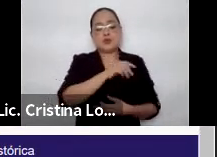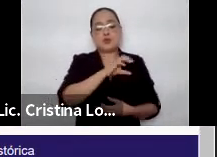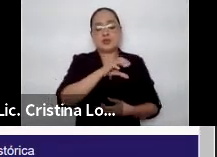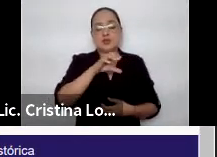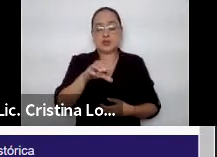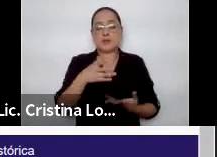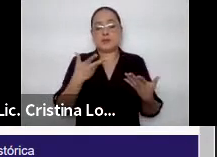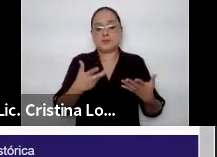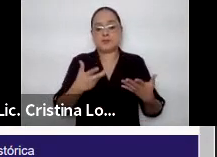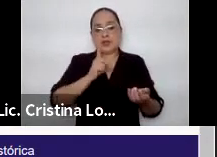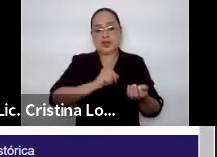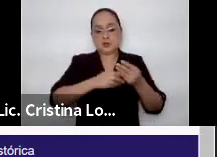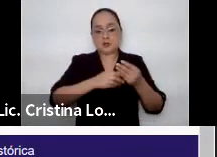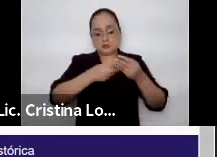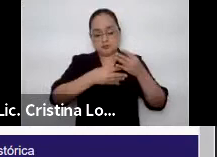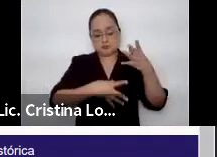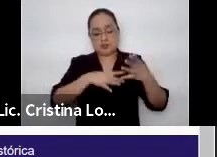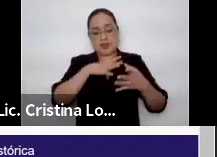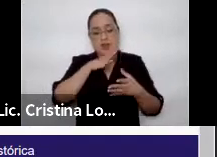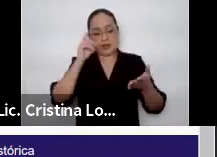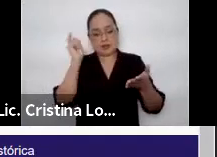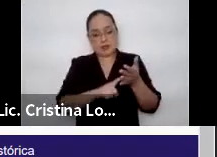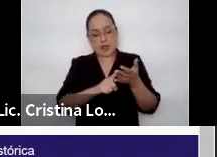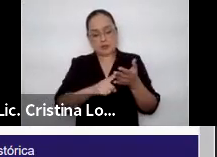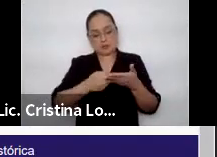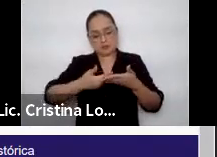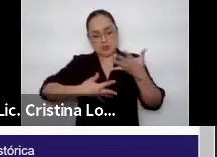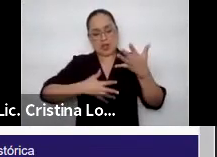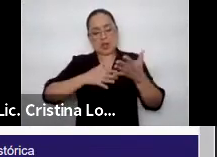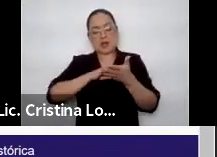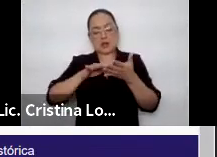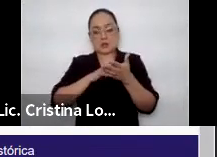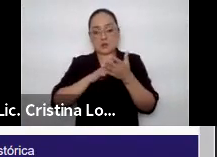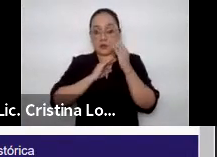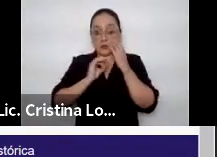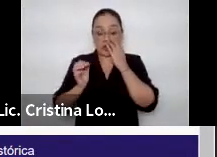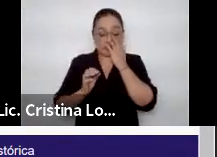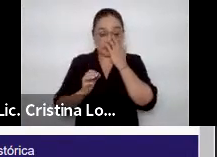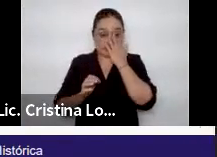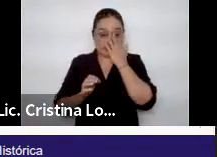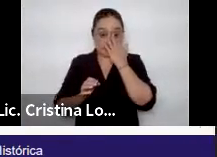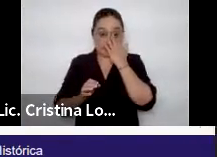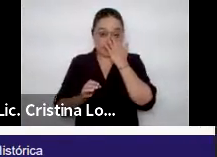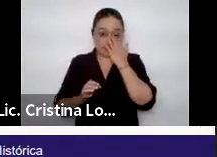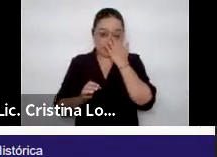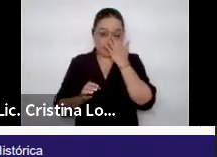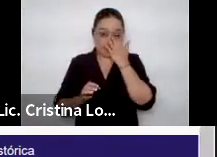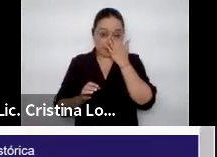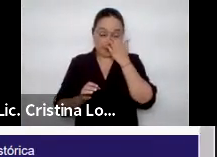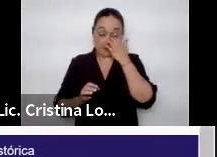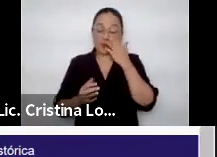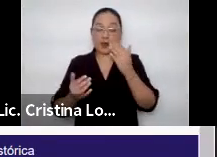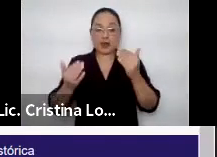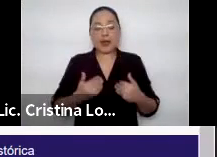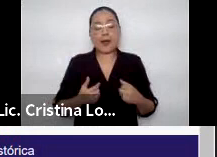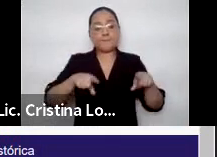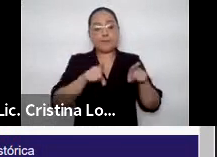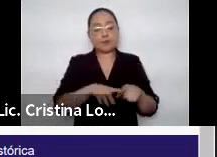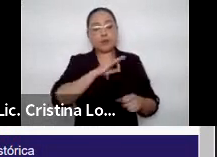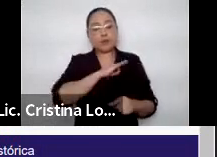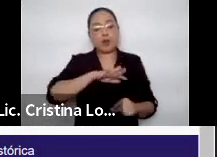desplegar y aquí lo tenemos. ¿Correcto? Bien, lo mismo podemos hacer en el caso de la búsqueda de